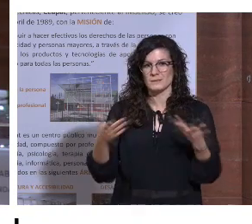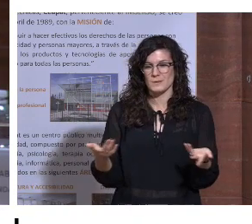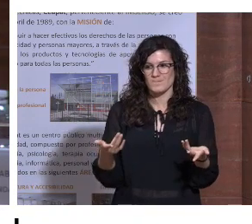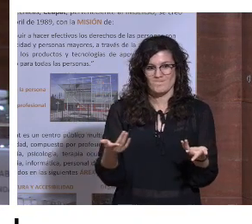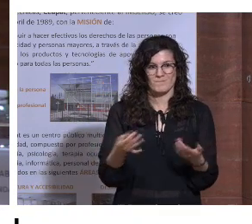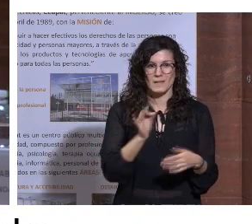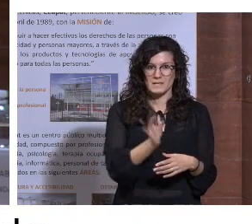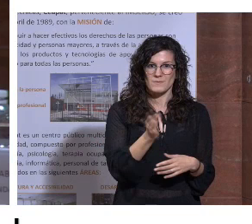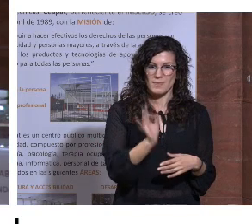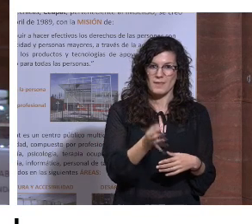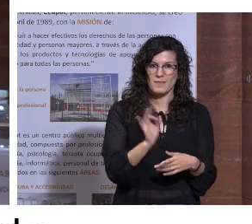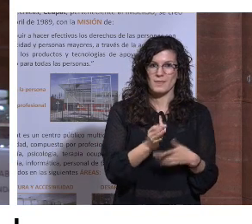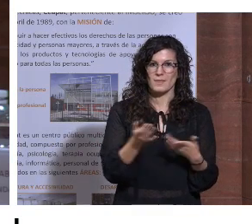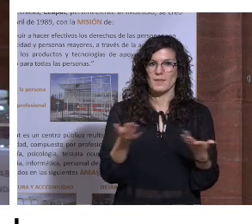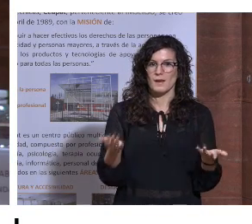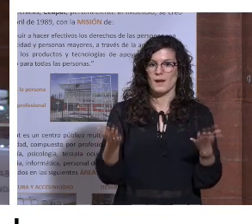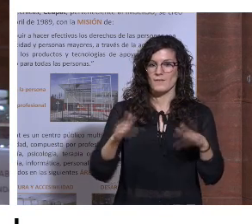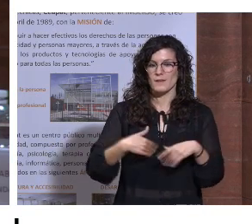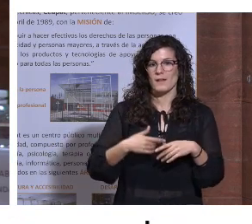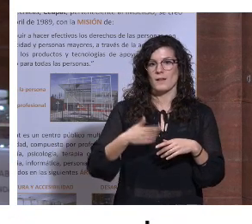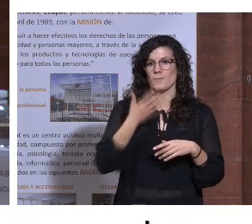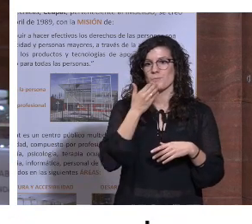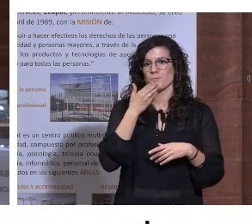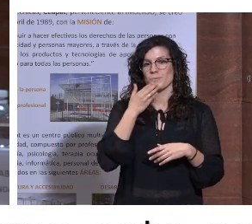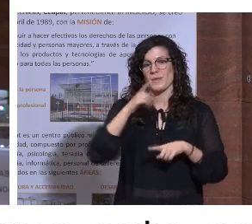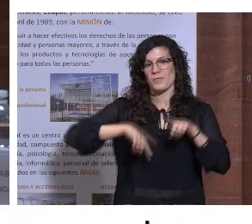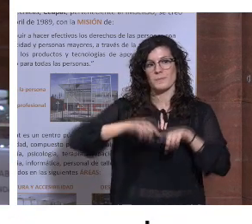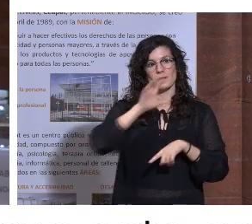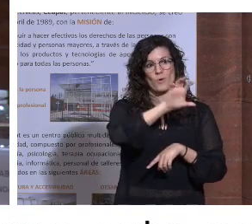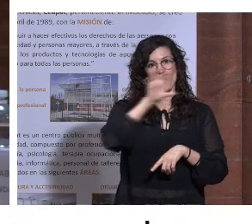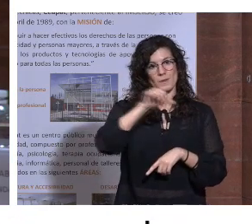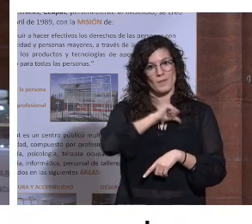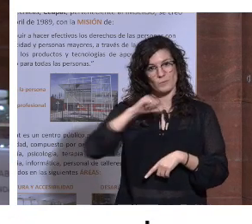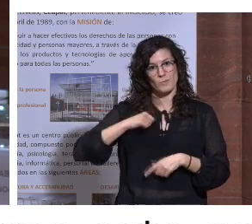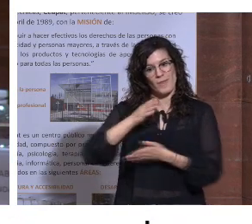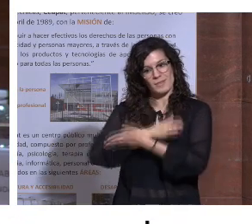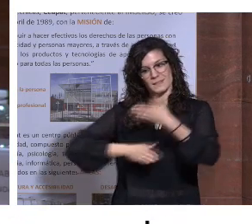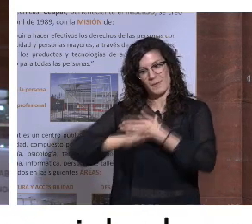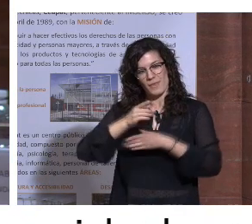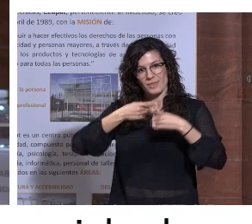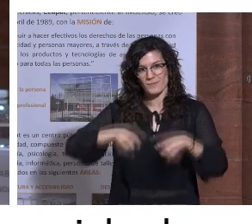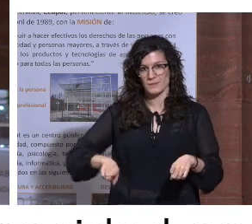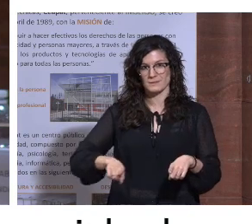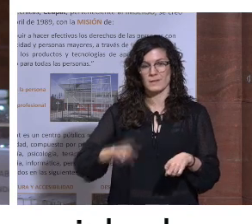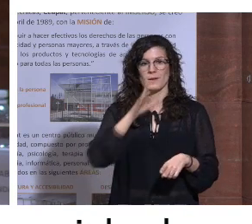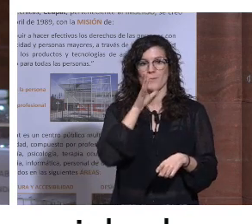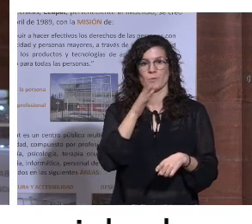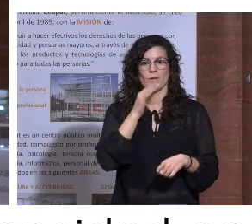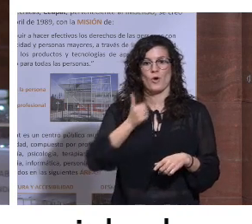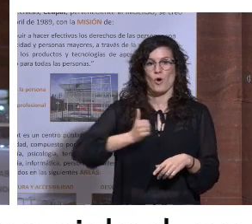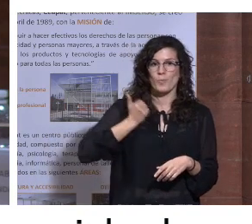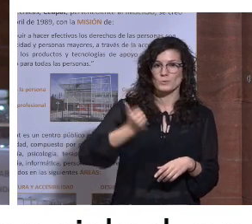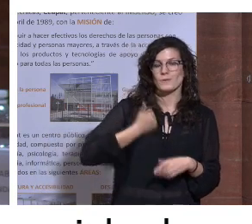verdad. Es diferente tener discapacidad en una comunidad o en otra. Es diferente lo que vas a recibir y las